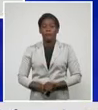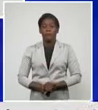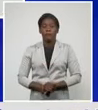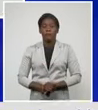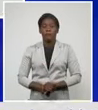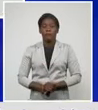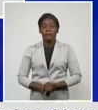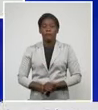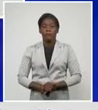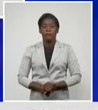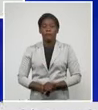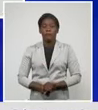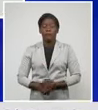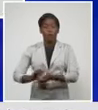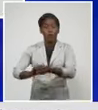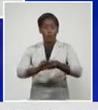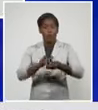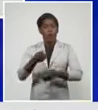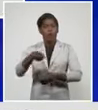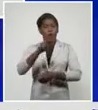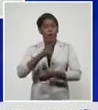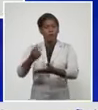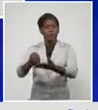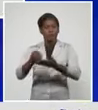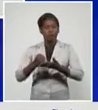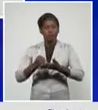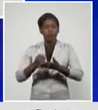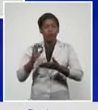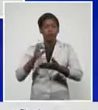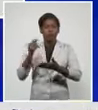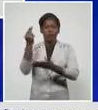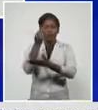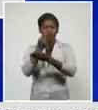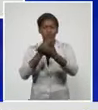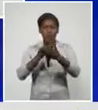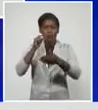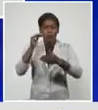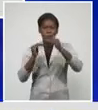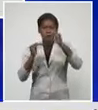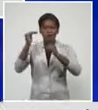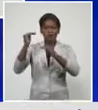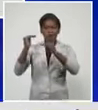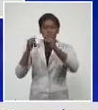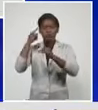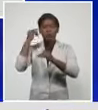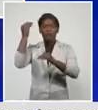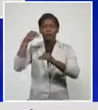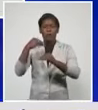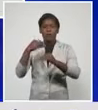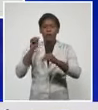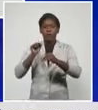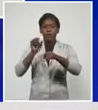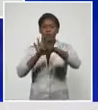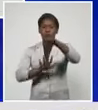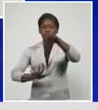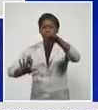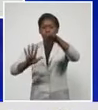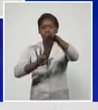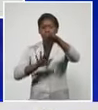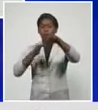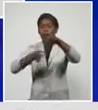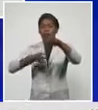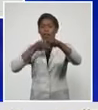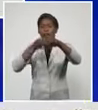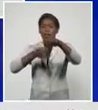ayer nos ayudó con un gráfico que creo que habla por sí solo, ¿no? Es un